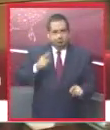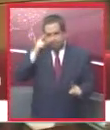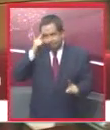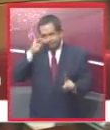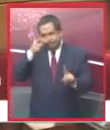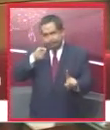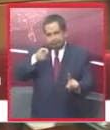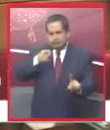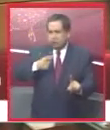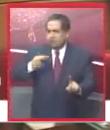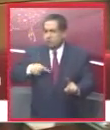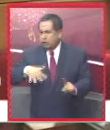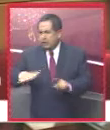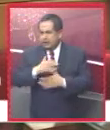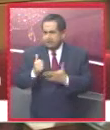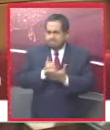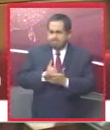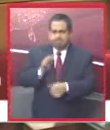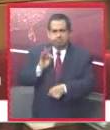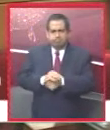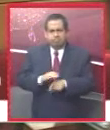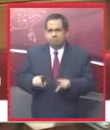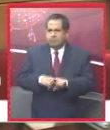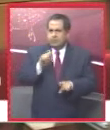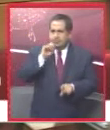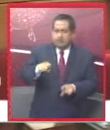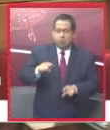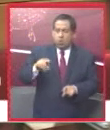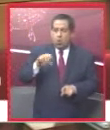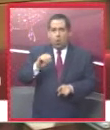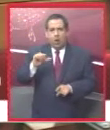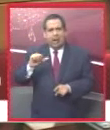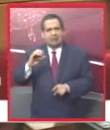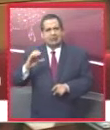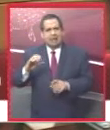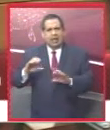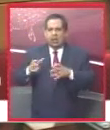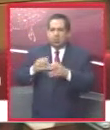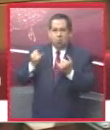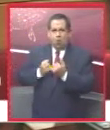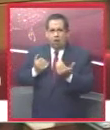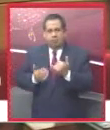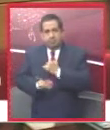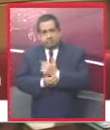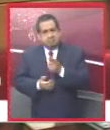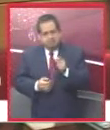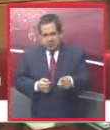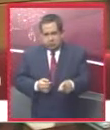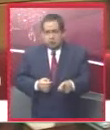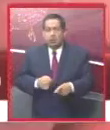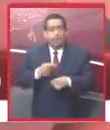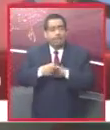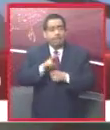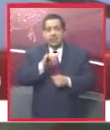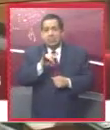perspectiva ciudadana, justamente como lo exigen las organizaciones de la sociedad civil y particularmente las